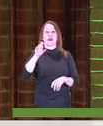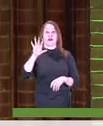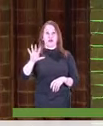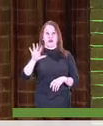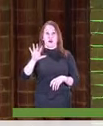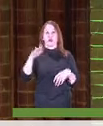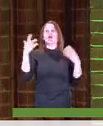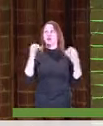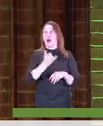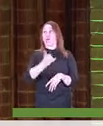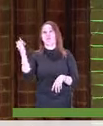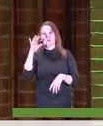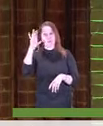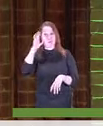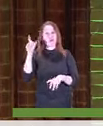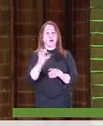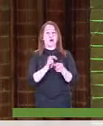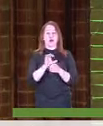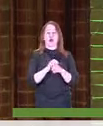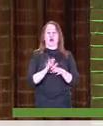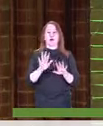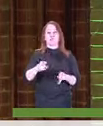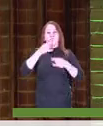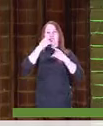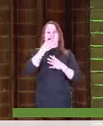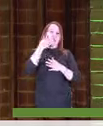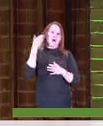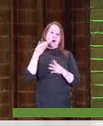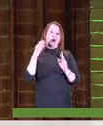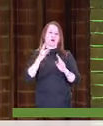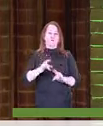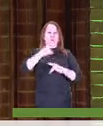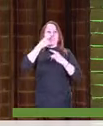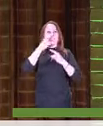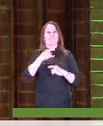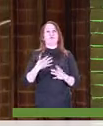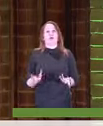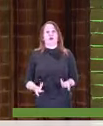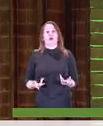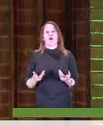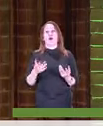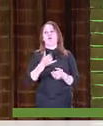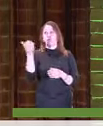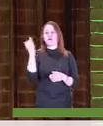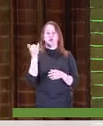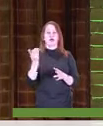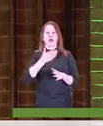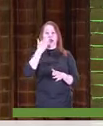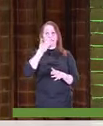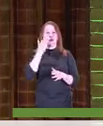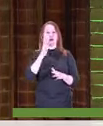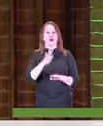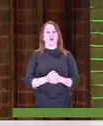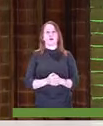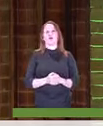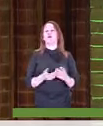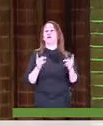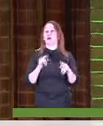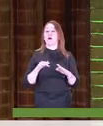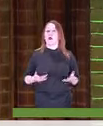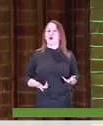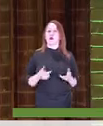nos van a permitir tener no solamente un mejor aire para respirar, en términos de material particulado y de gases de efecto invernadero, sino